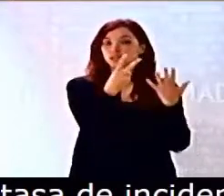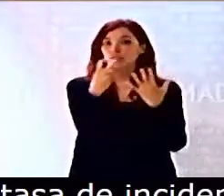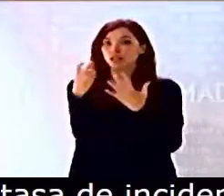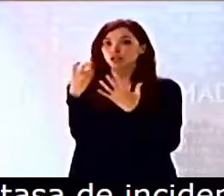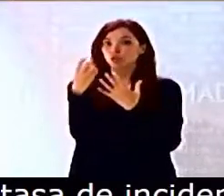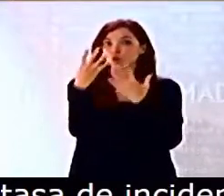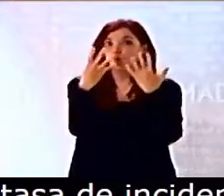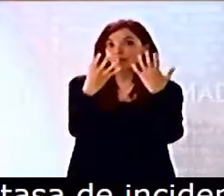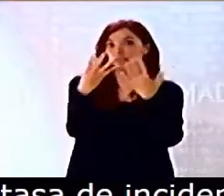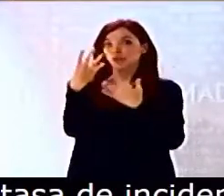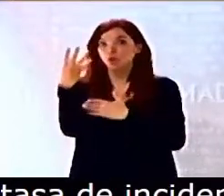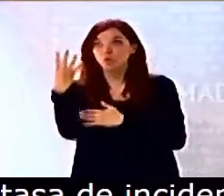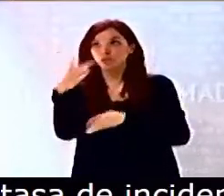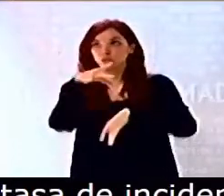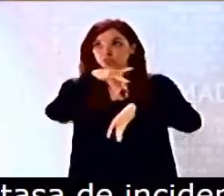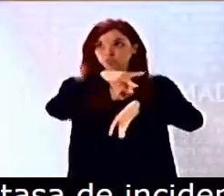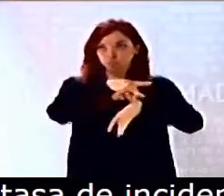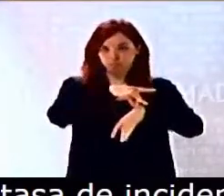por 100.000 habitantes